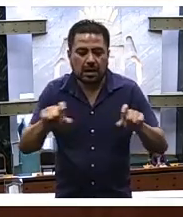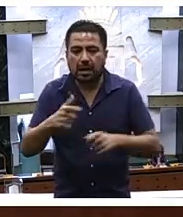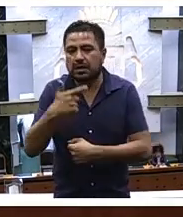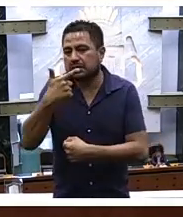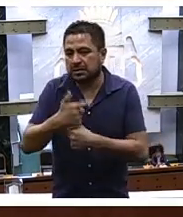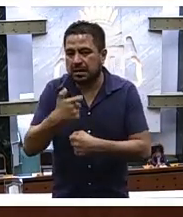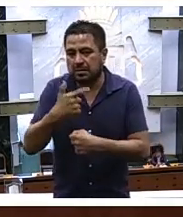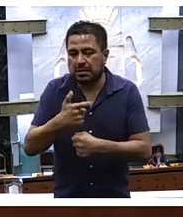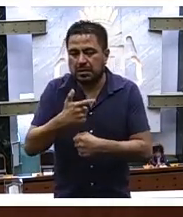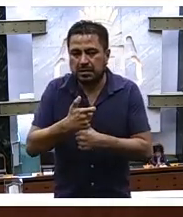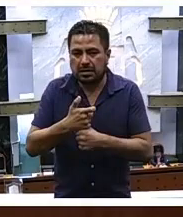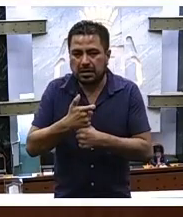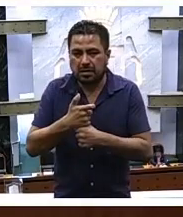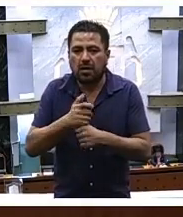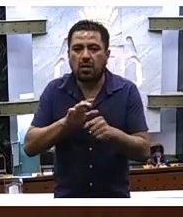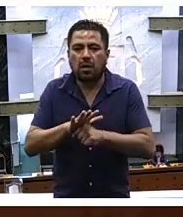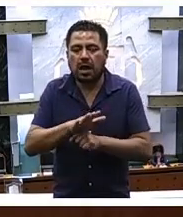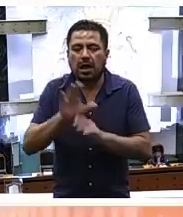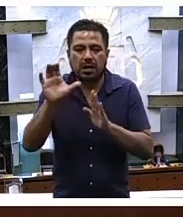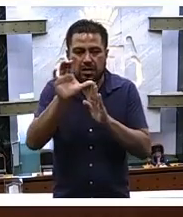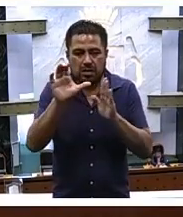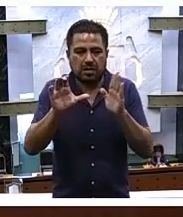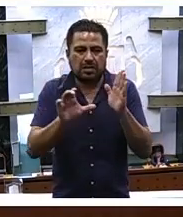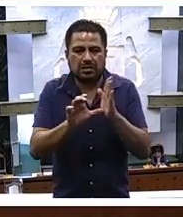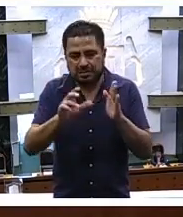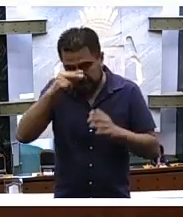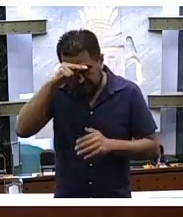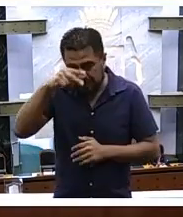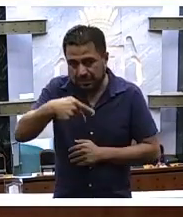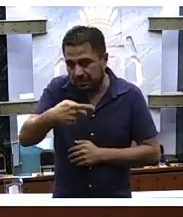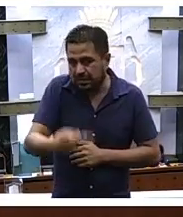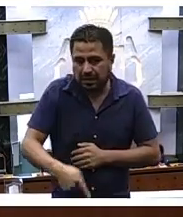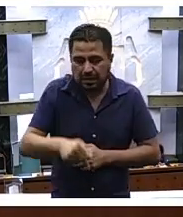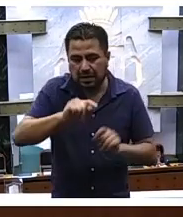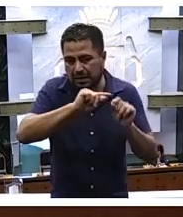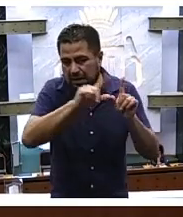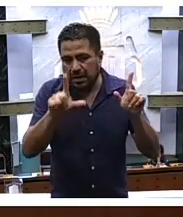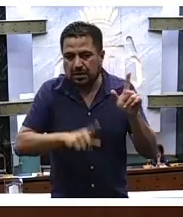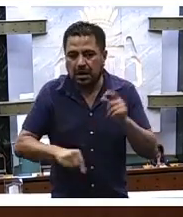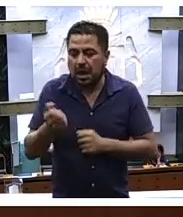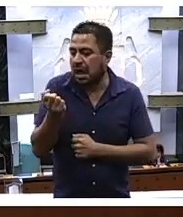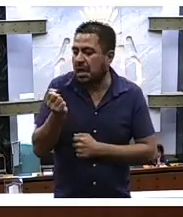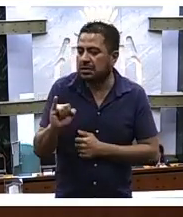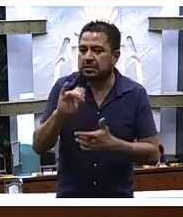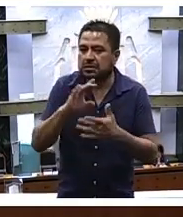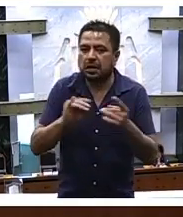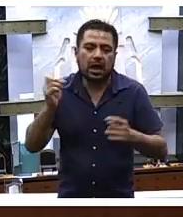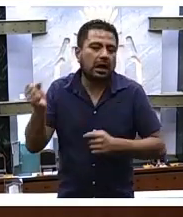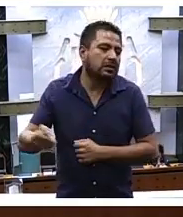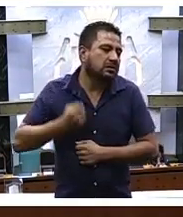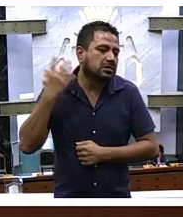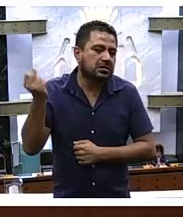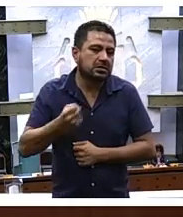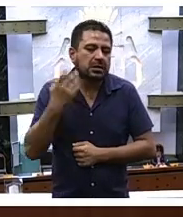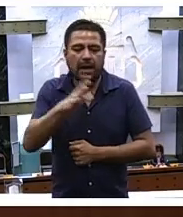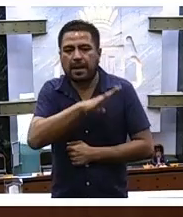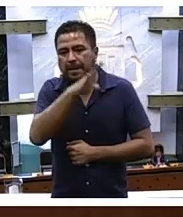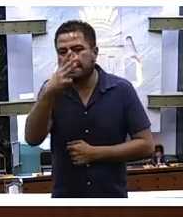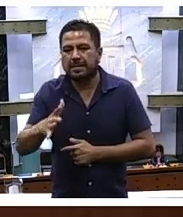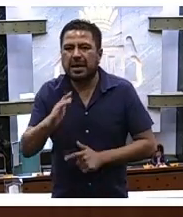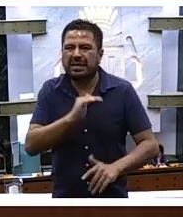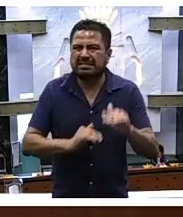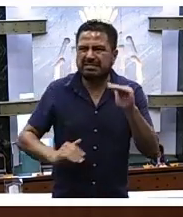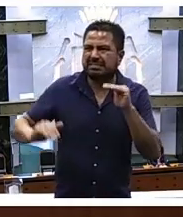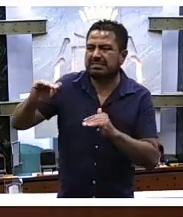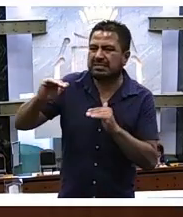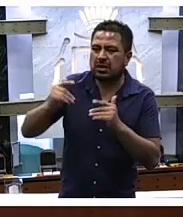séptima, séptimo párrafo de la Constitución Política de los Estados Unidos Mexicanos. Dice así: la Asamblea General es el órgano supremo del